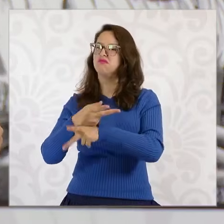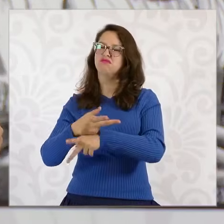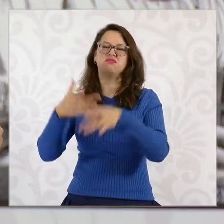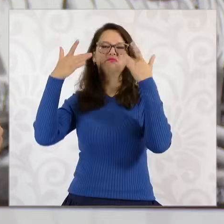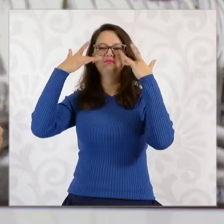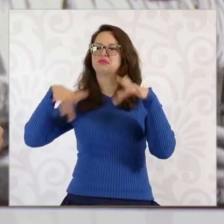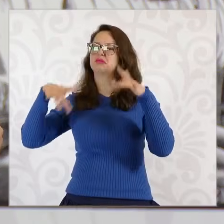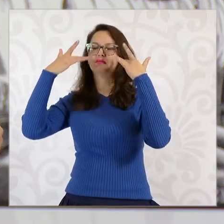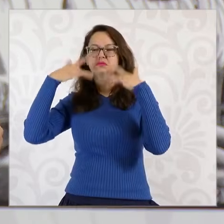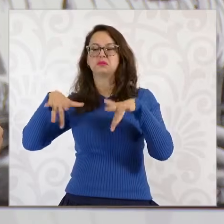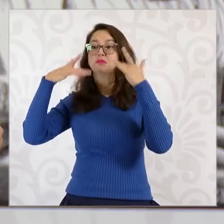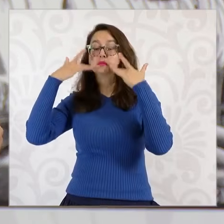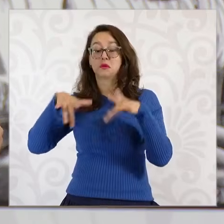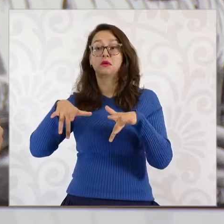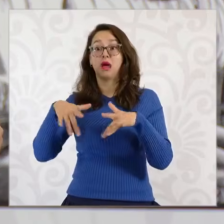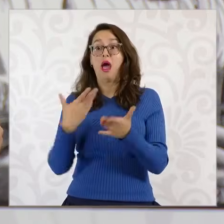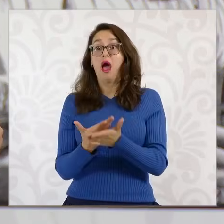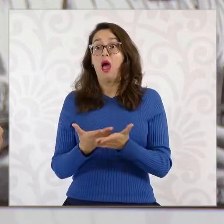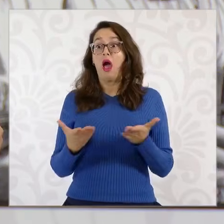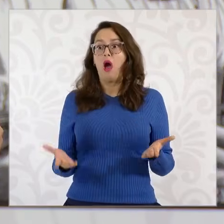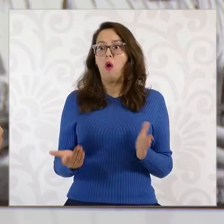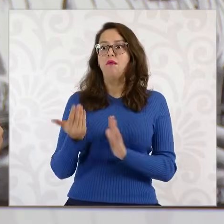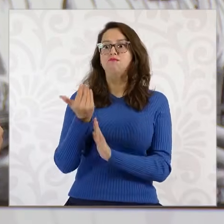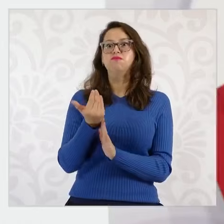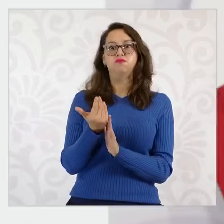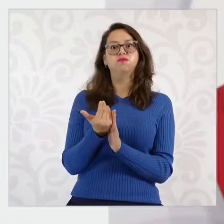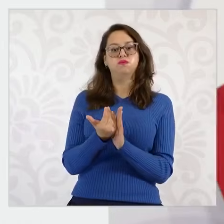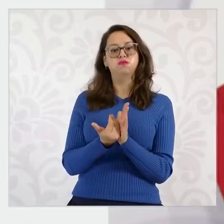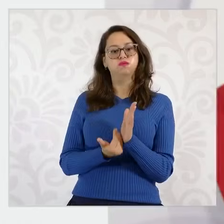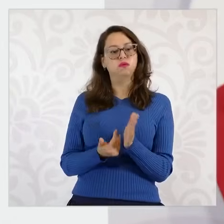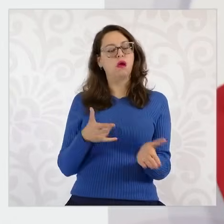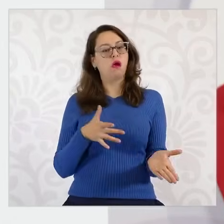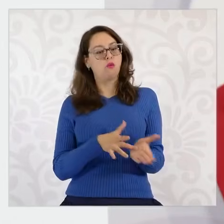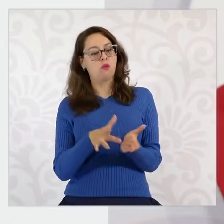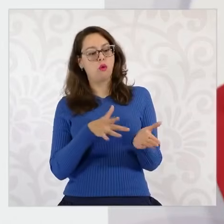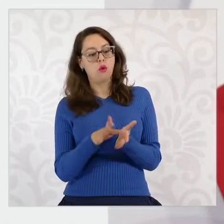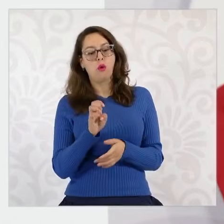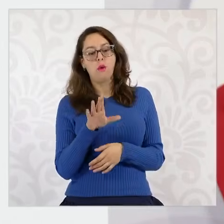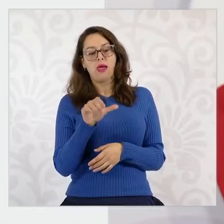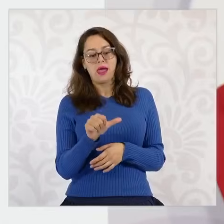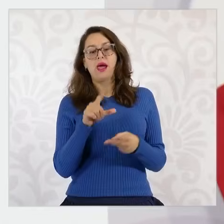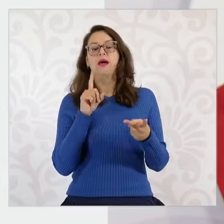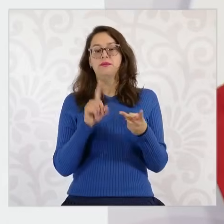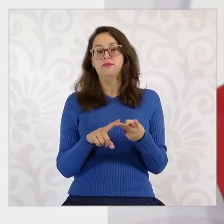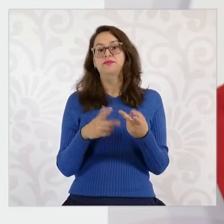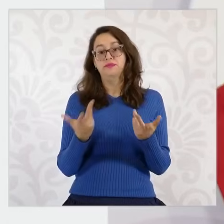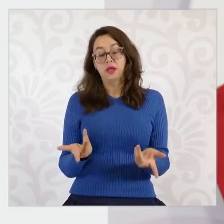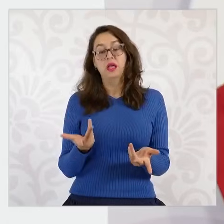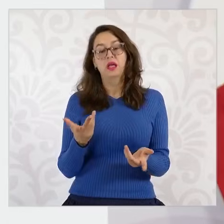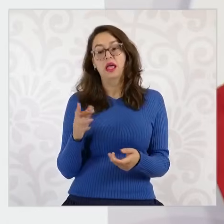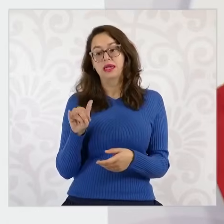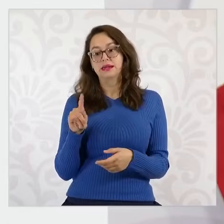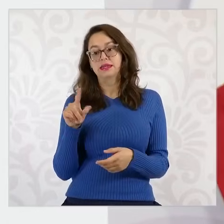superior. Disminuyó de manera muy importante con la beca Benito Juárez, y ahora con la Rita Cetina pues vamos a hacer los estudios ya